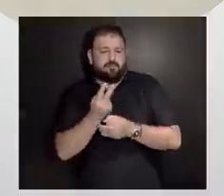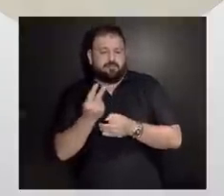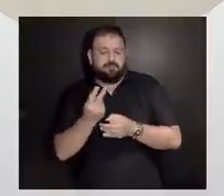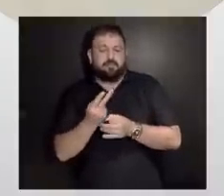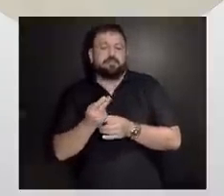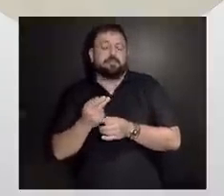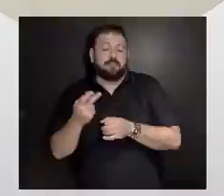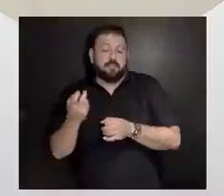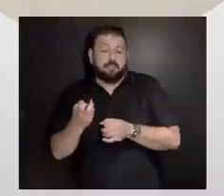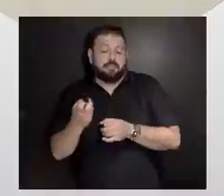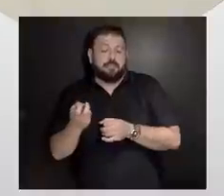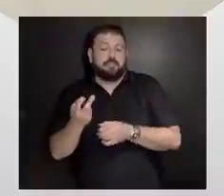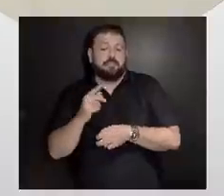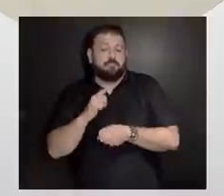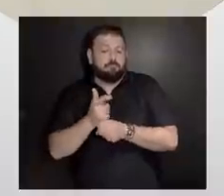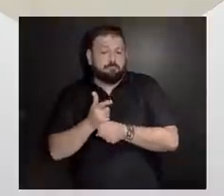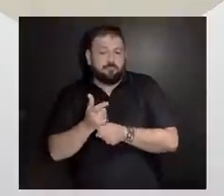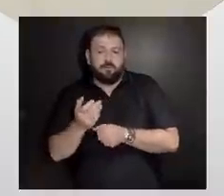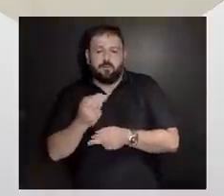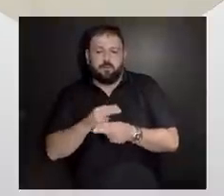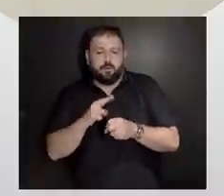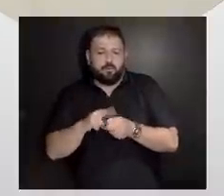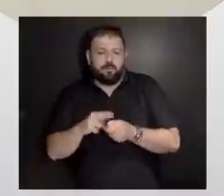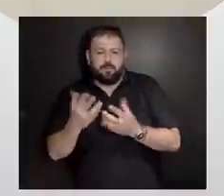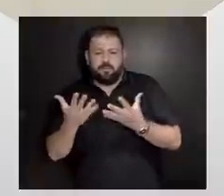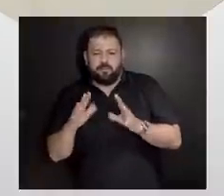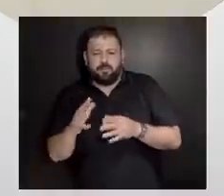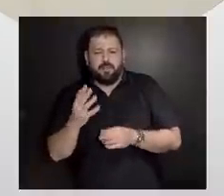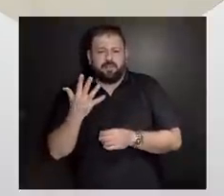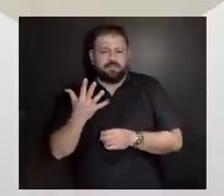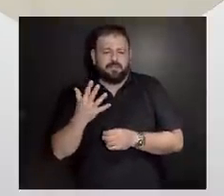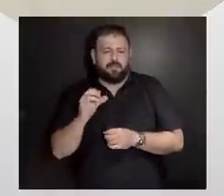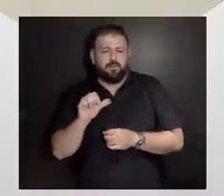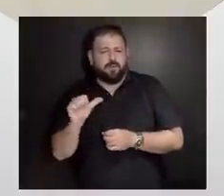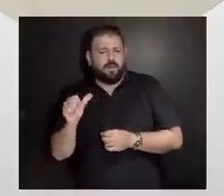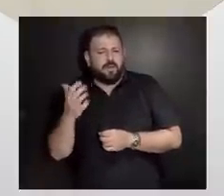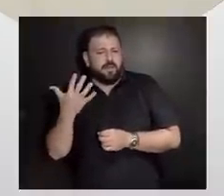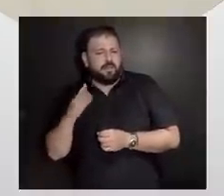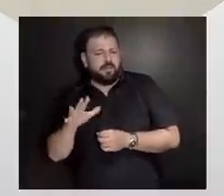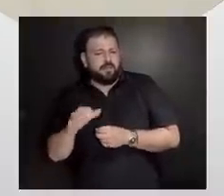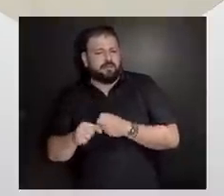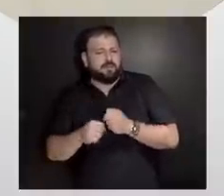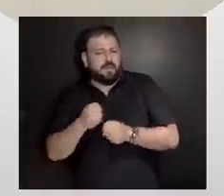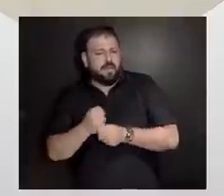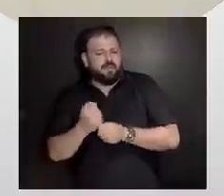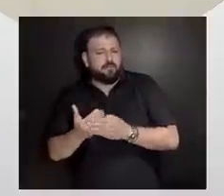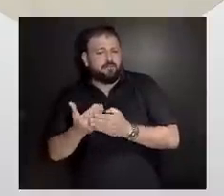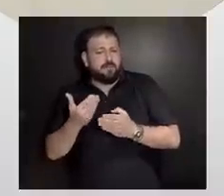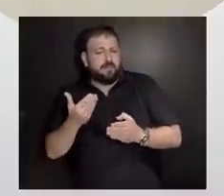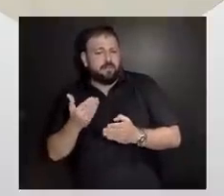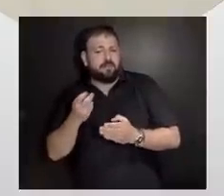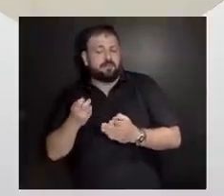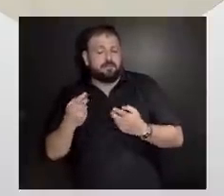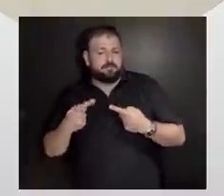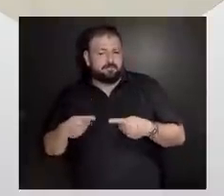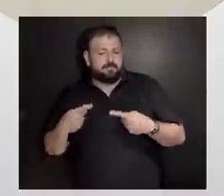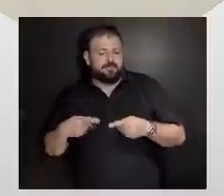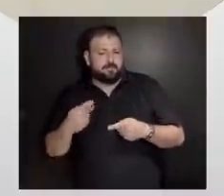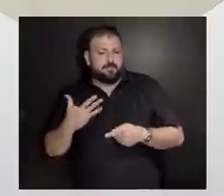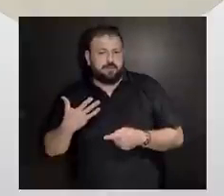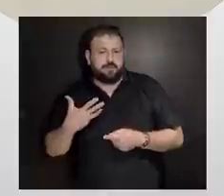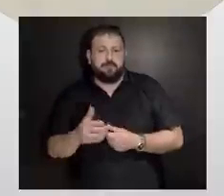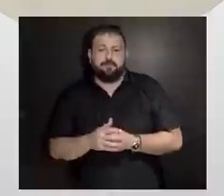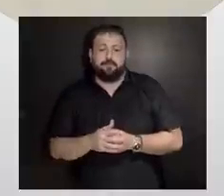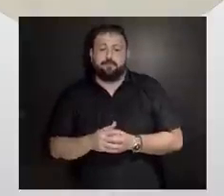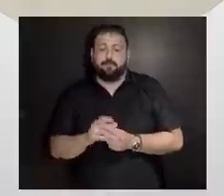y que normalmente se detectan incluso entre 5 a 10 años antes de que la persona pues tenga el diagnóstico como tal.